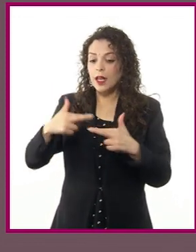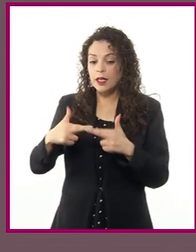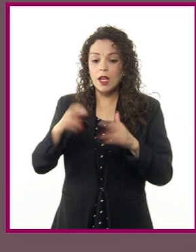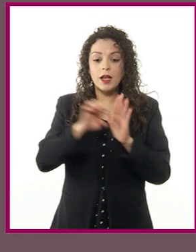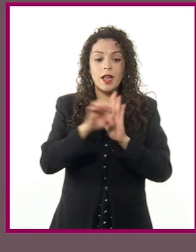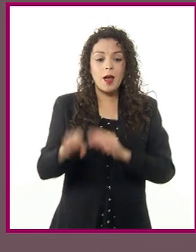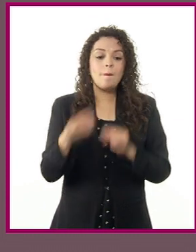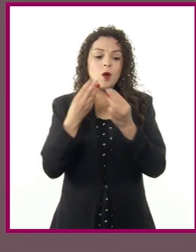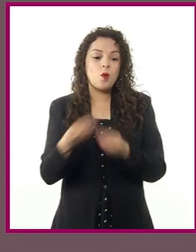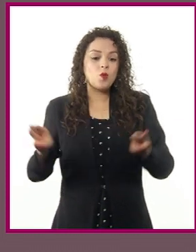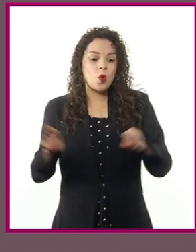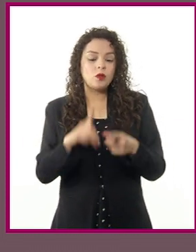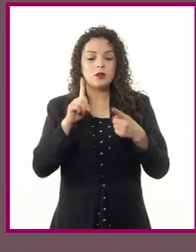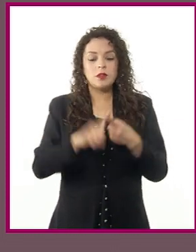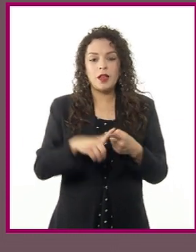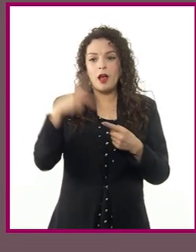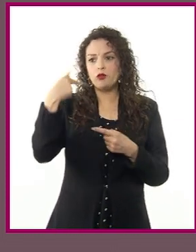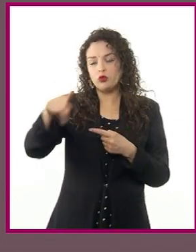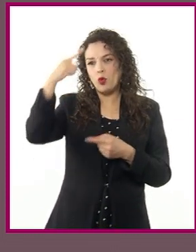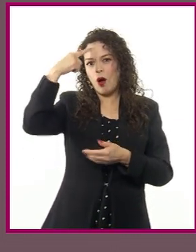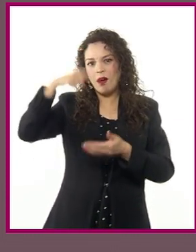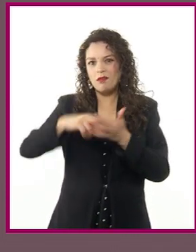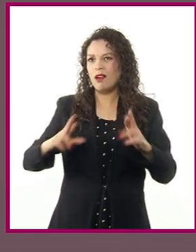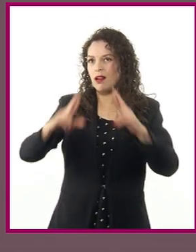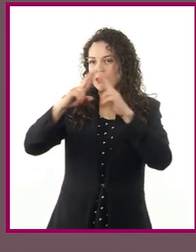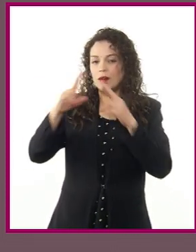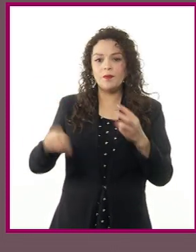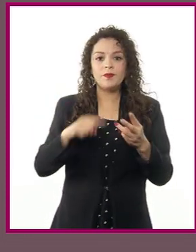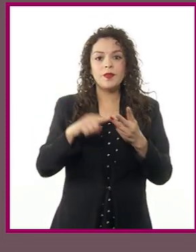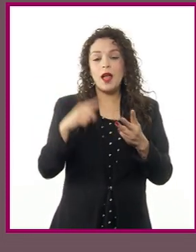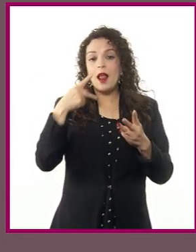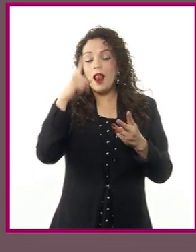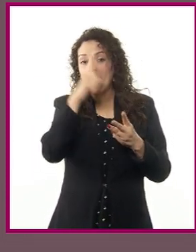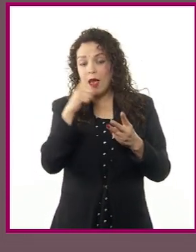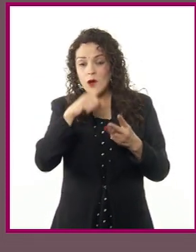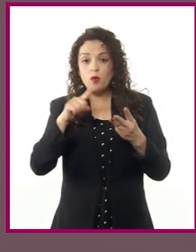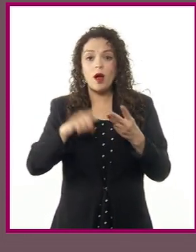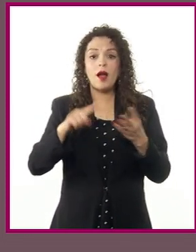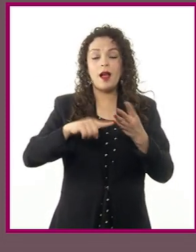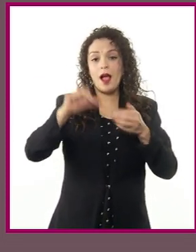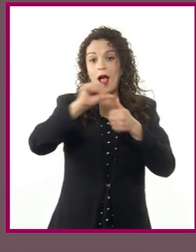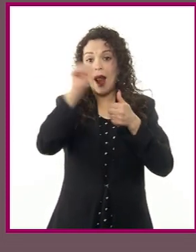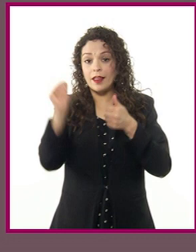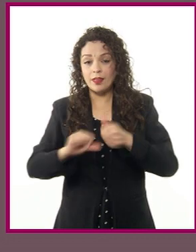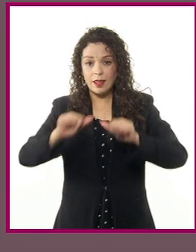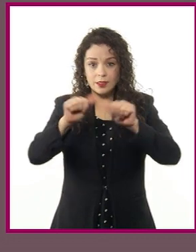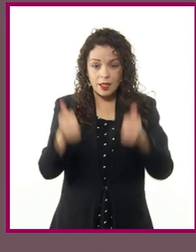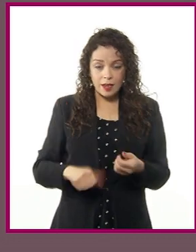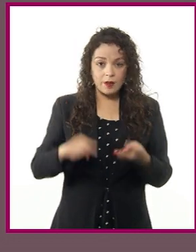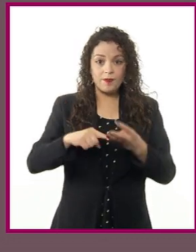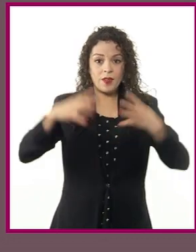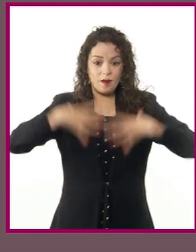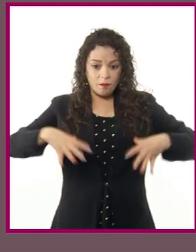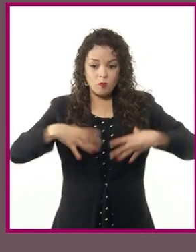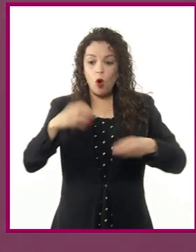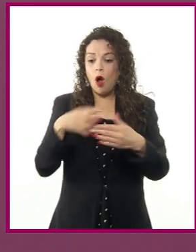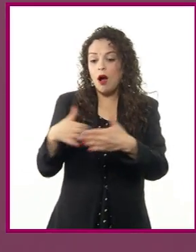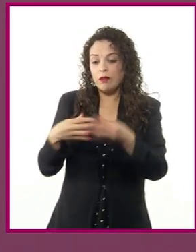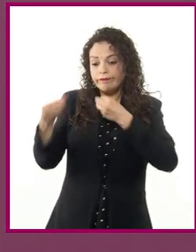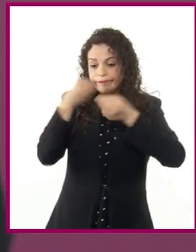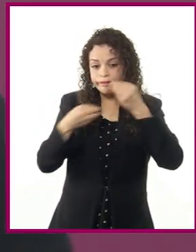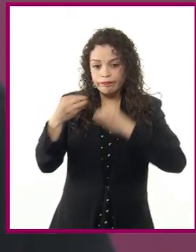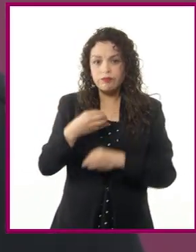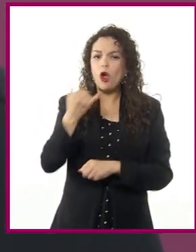la música, las creencias, la lengua, las artesanías, la gastronomía o el vestido, entre